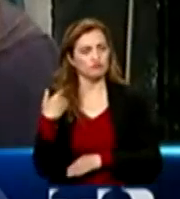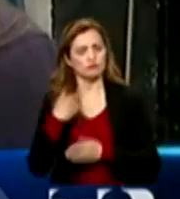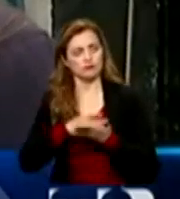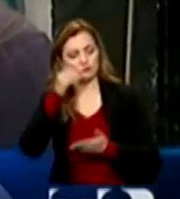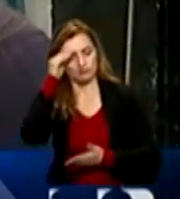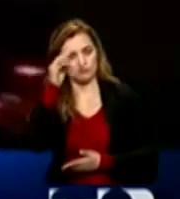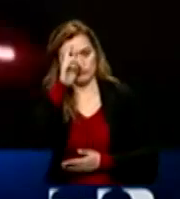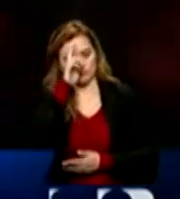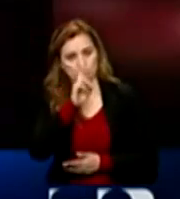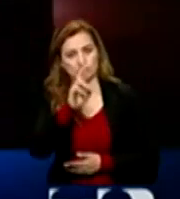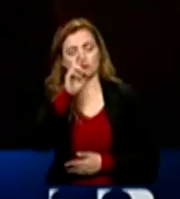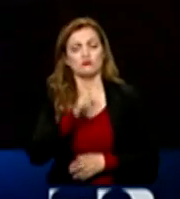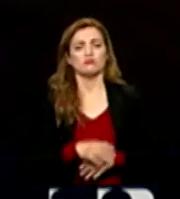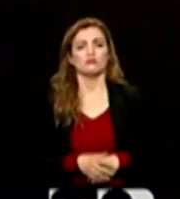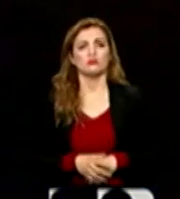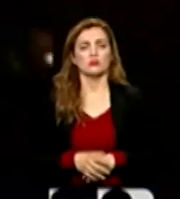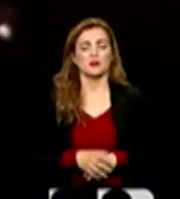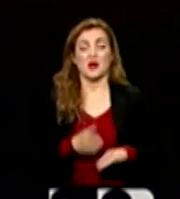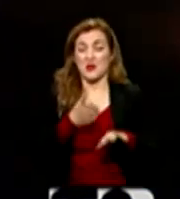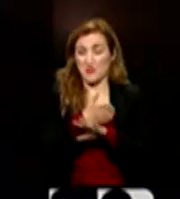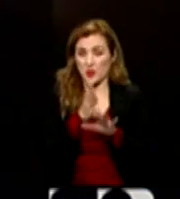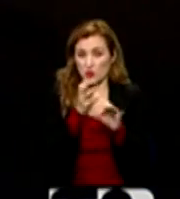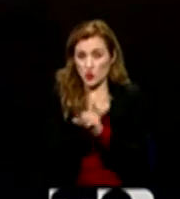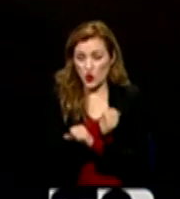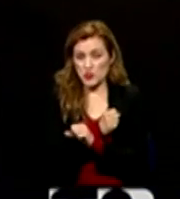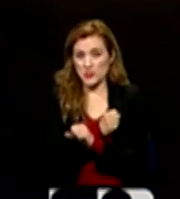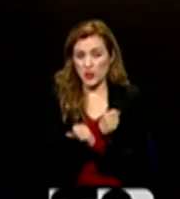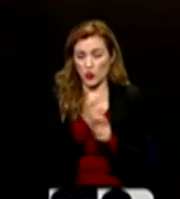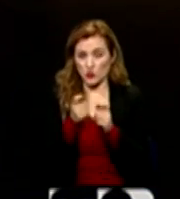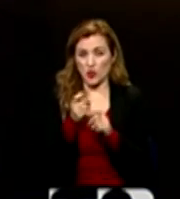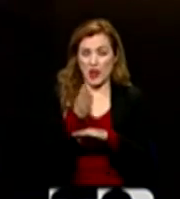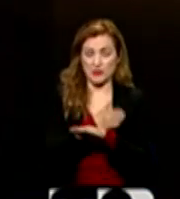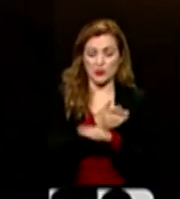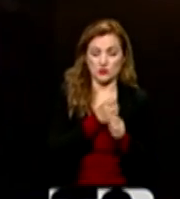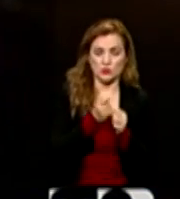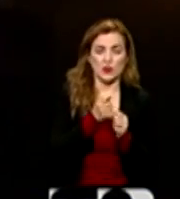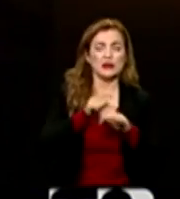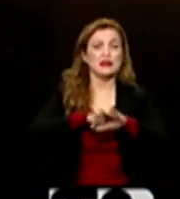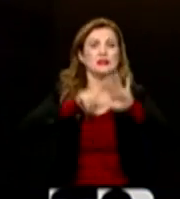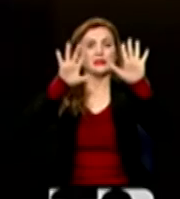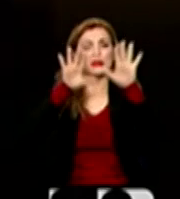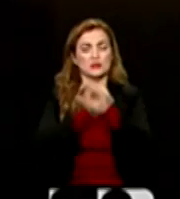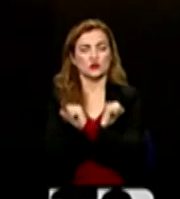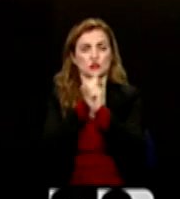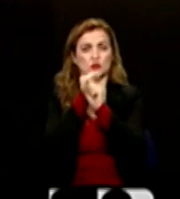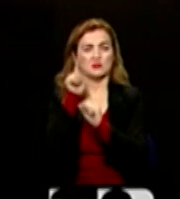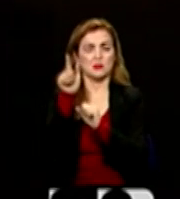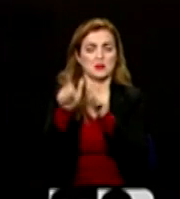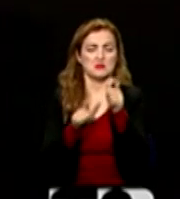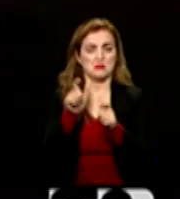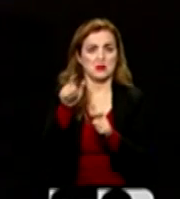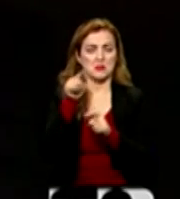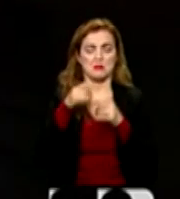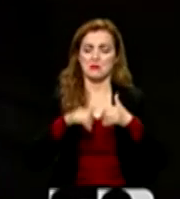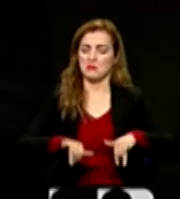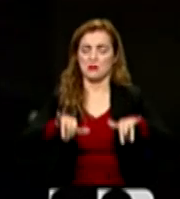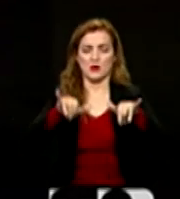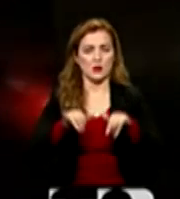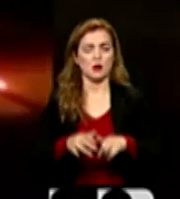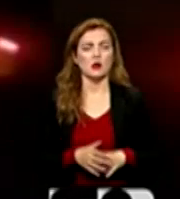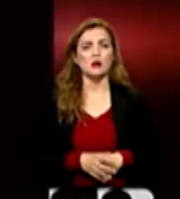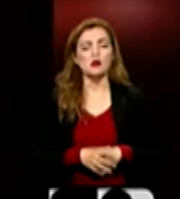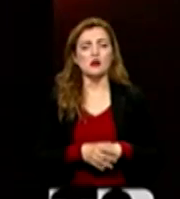ser respetuosos. Pero lamentablemente horas después del operativo, a eso de las 10 de la noche, los vecinos registraron que las